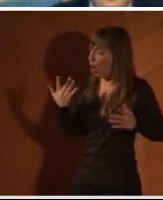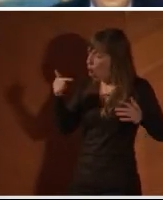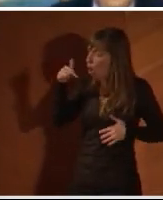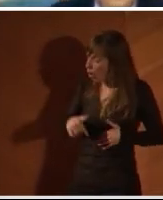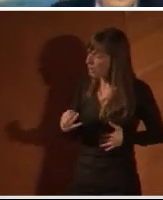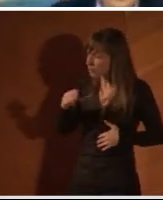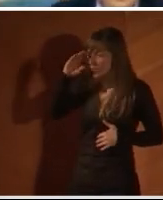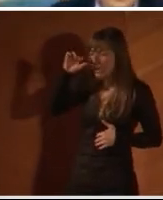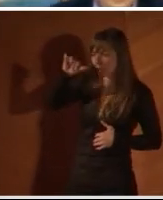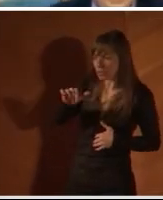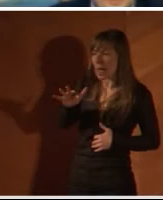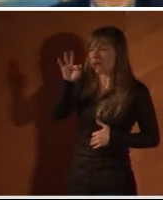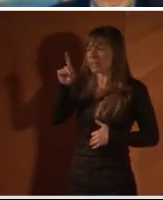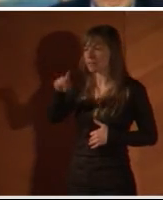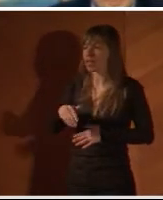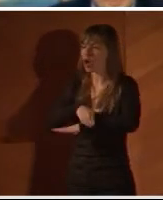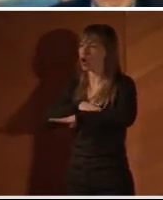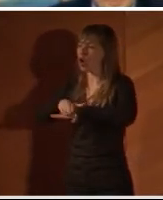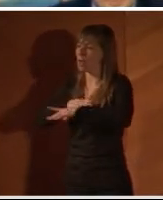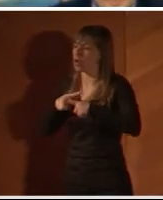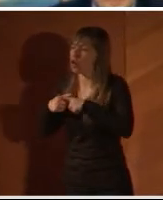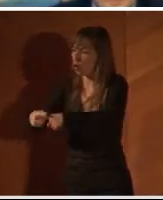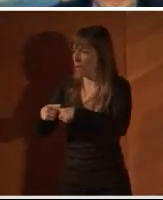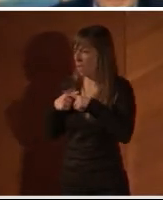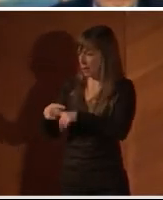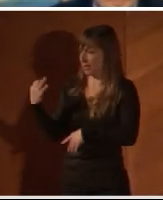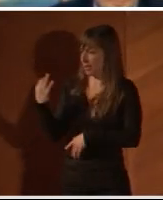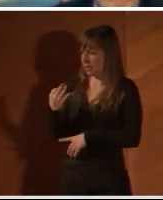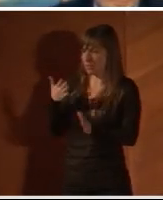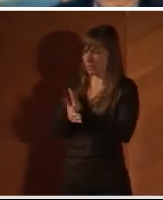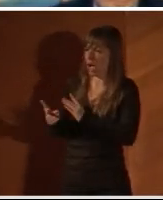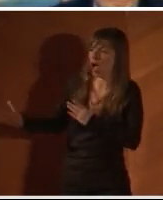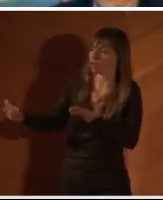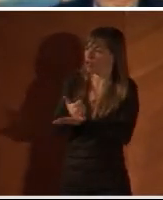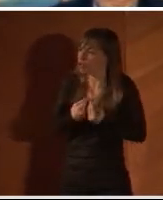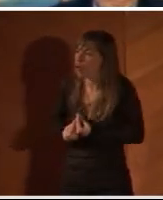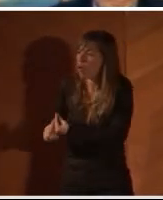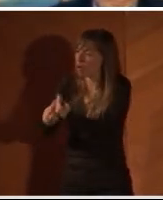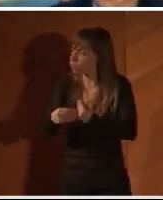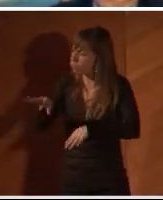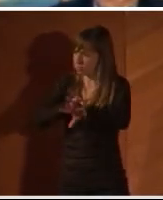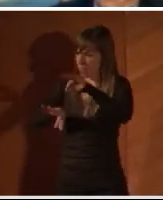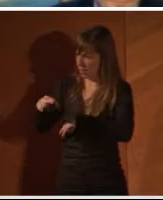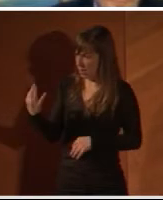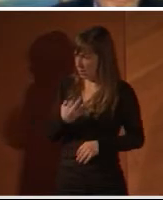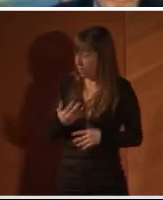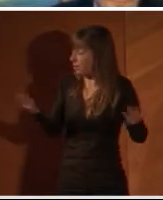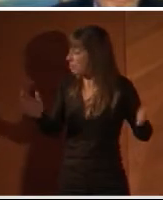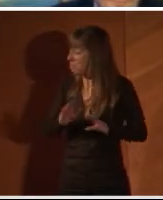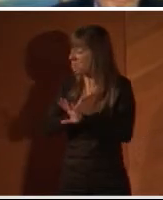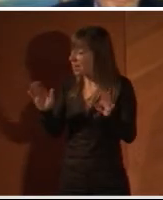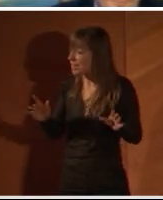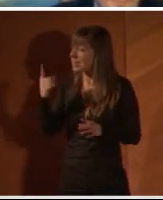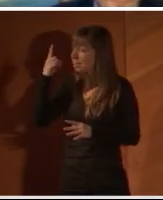debemos co-gobernar y decidir junto a nuestros vecinos y vecinas. Así que, bueno, la firma